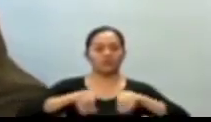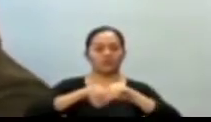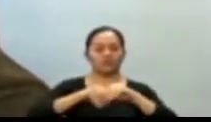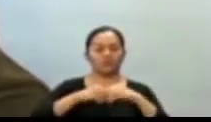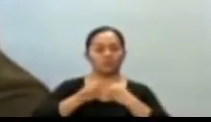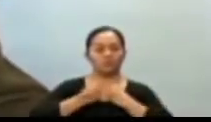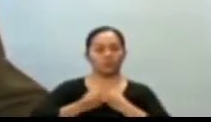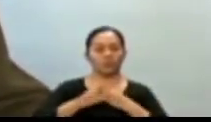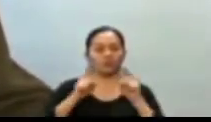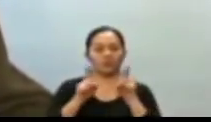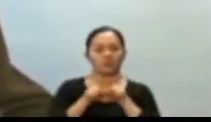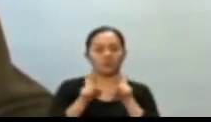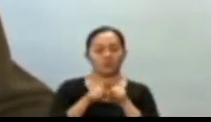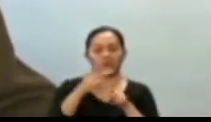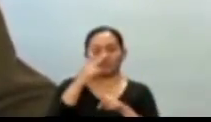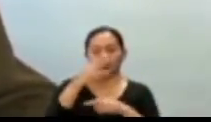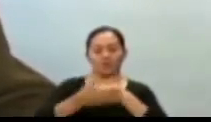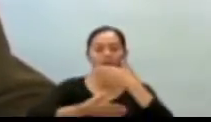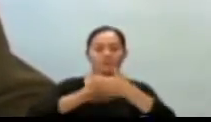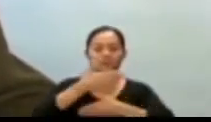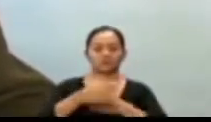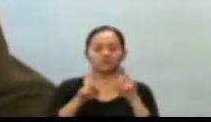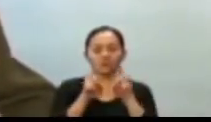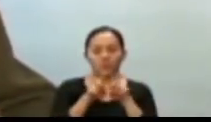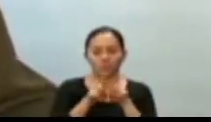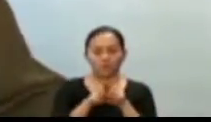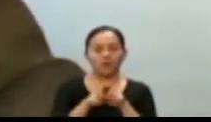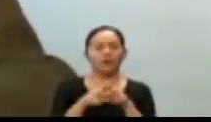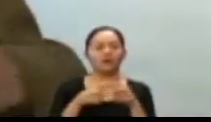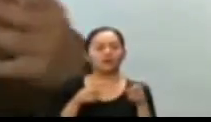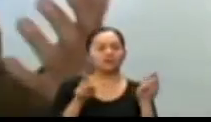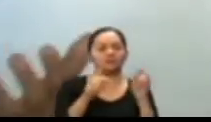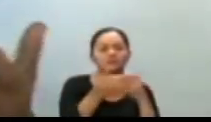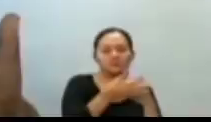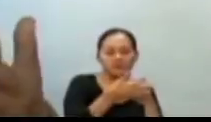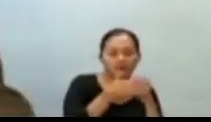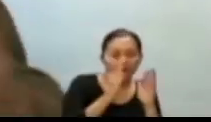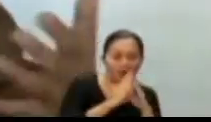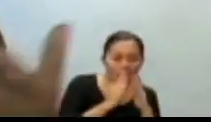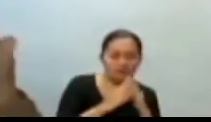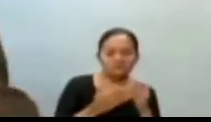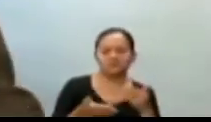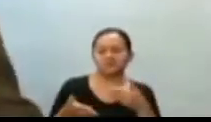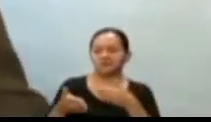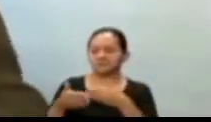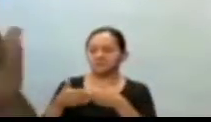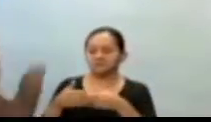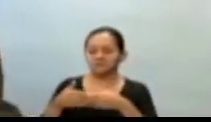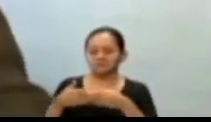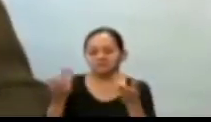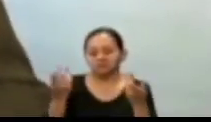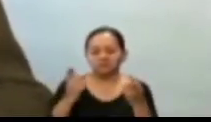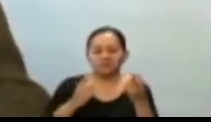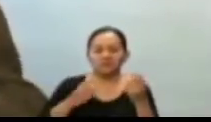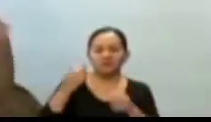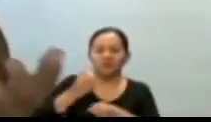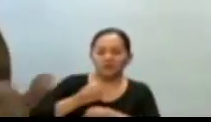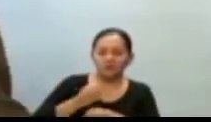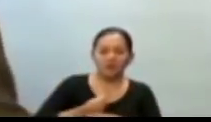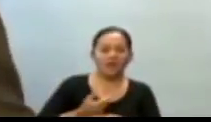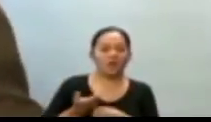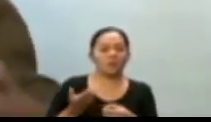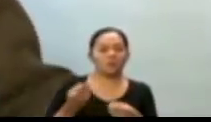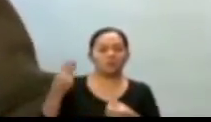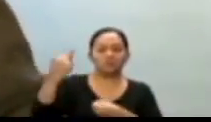poder que se establece en la manzana, que se establece en la cuadra, en los espacios de discusión, de diálogo, en la acción cívica, en la